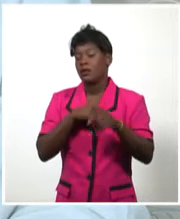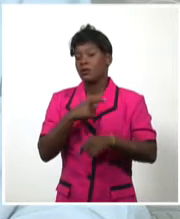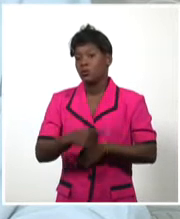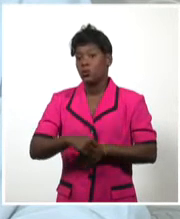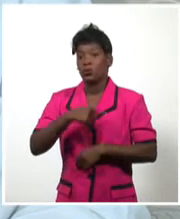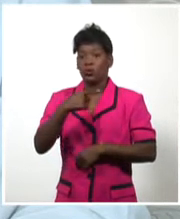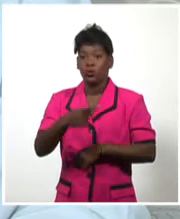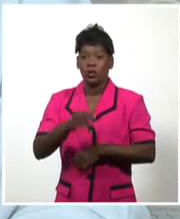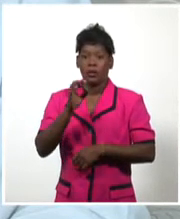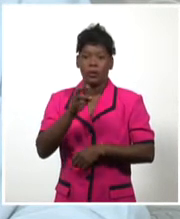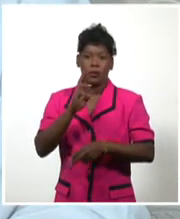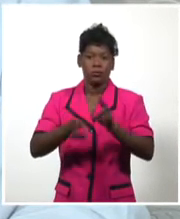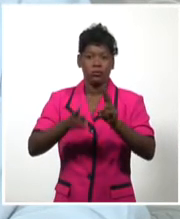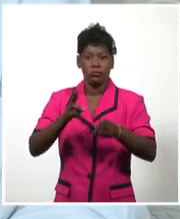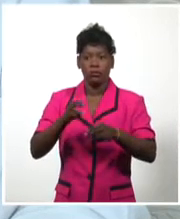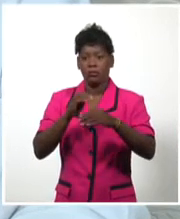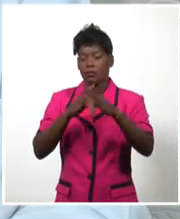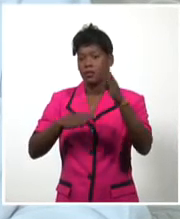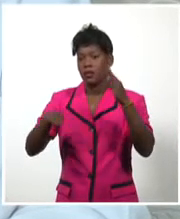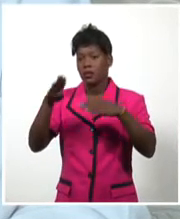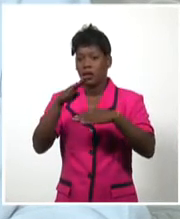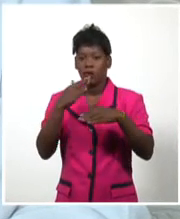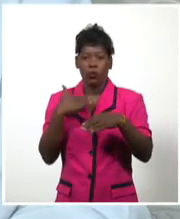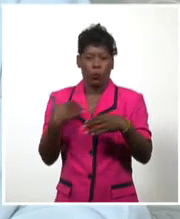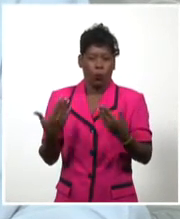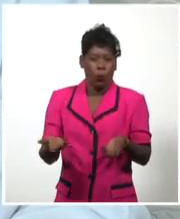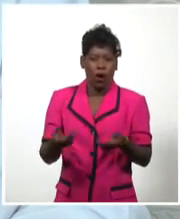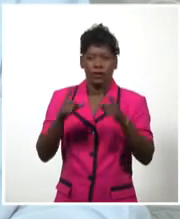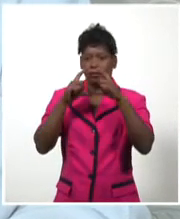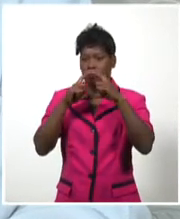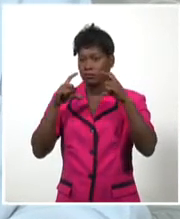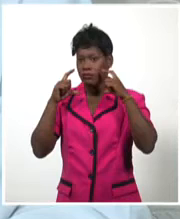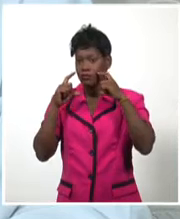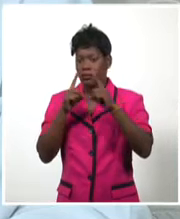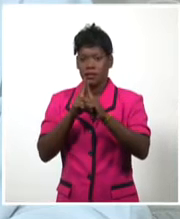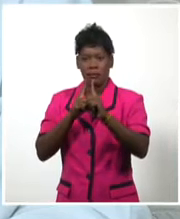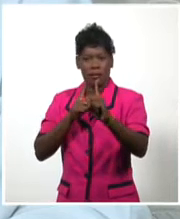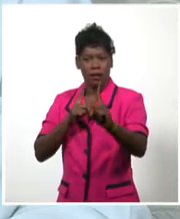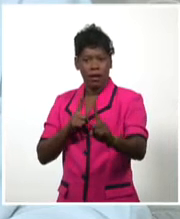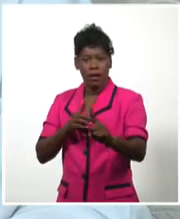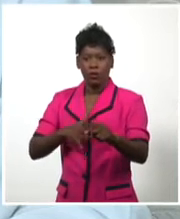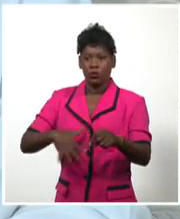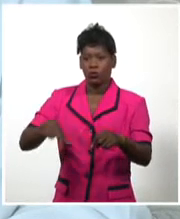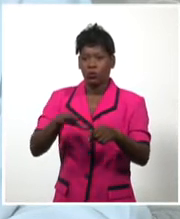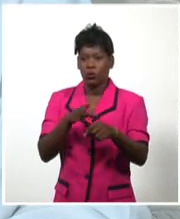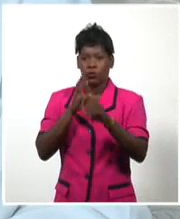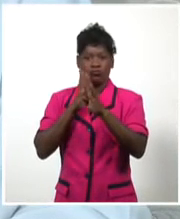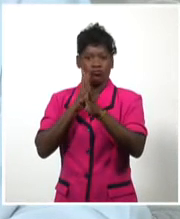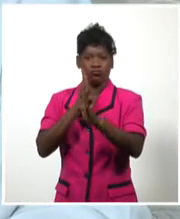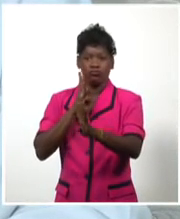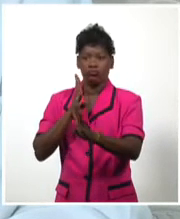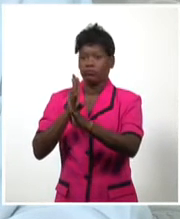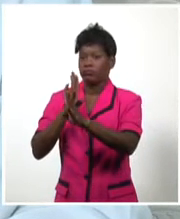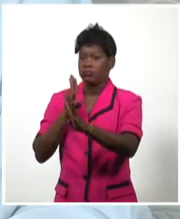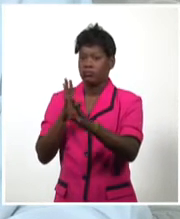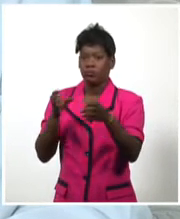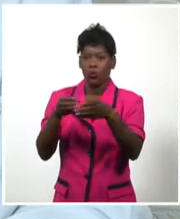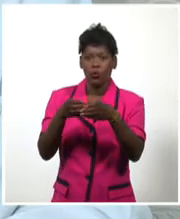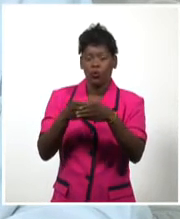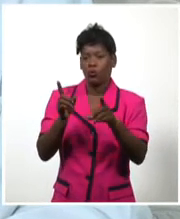de nuestro Ministerio de Salud Pública, como el uso del nasobuco, el distanciamiento social, el evitar la aglomeración en espacios cerrados y